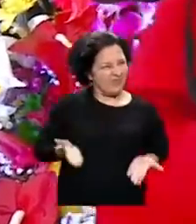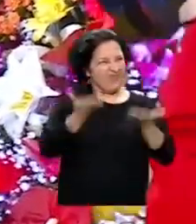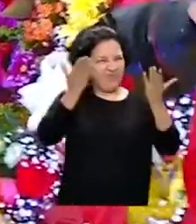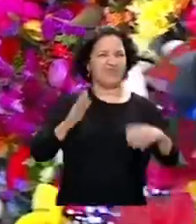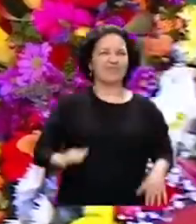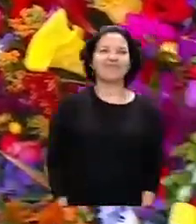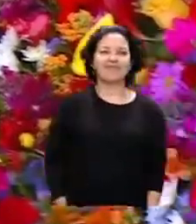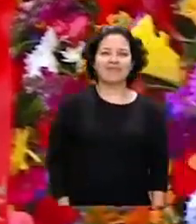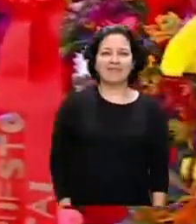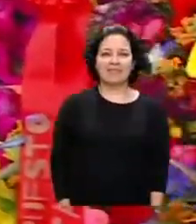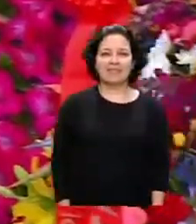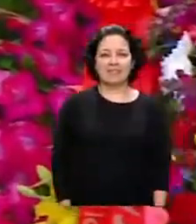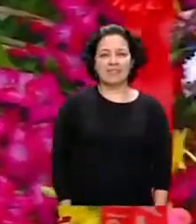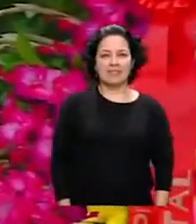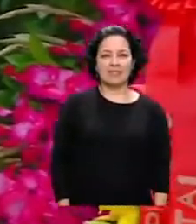Eso.